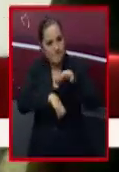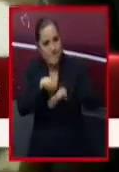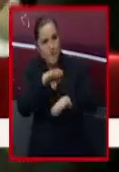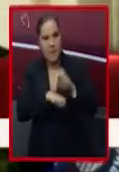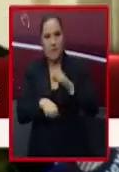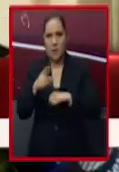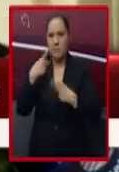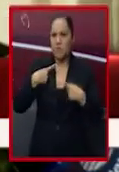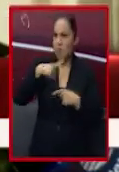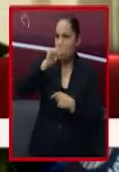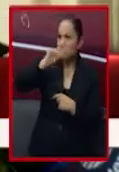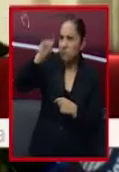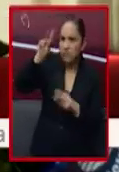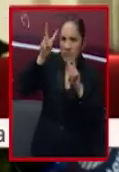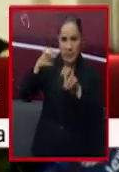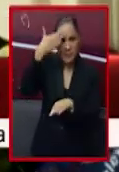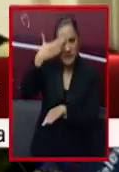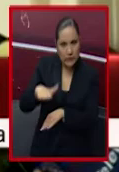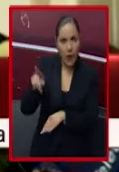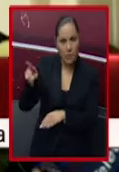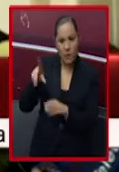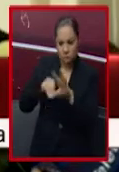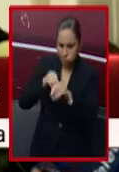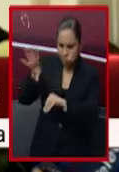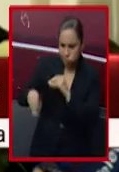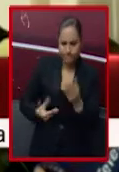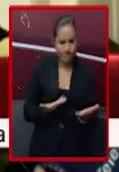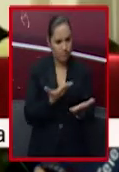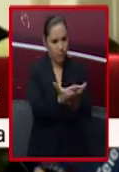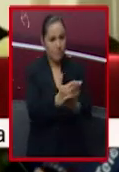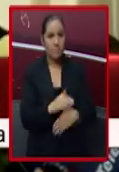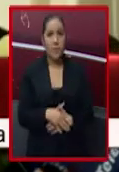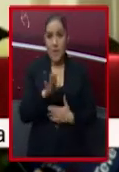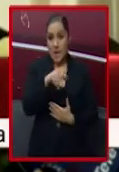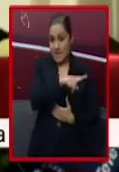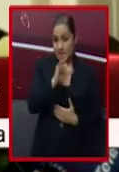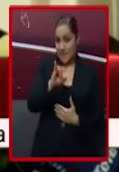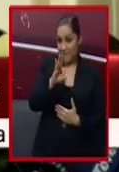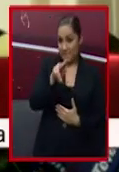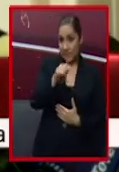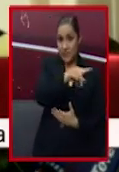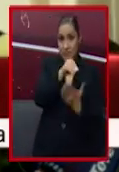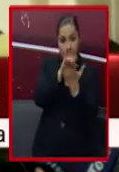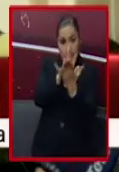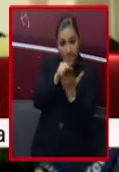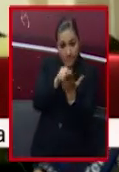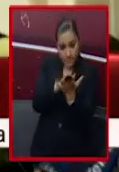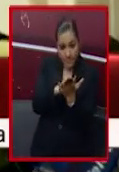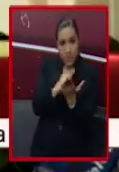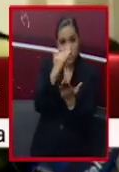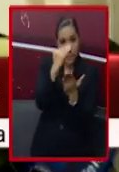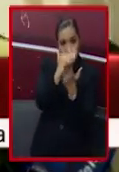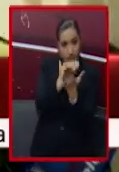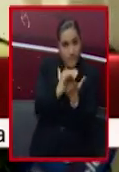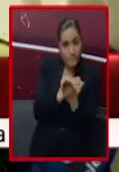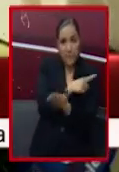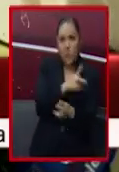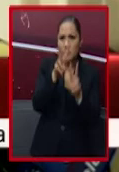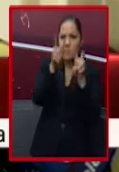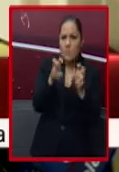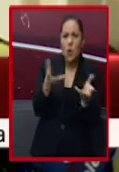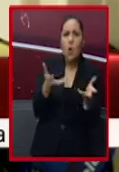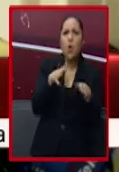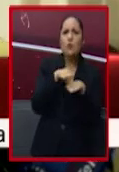Considera que el IFT pretende imponer un concepto de veracidad a todos los medios y limitar la